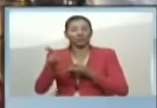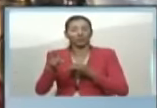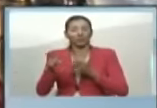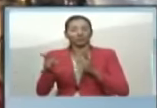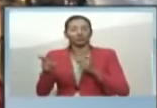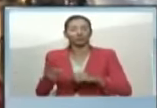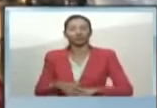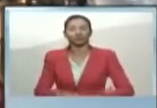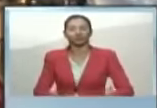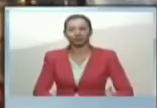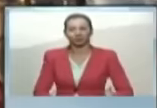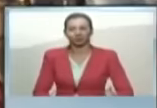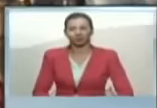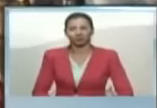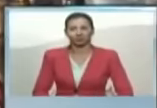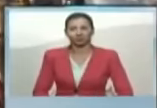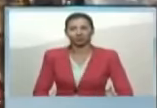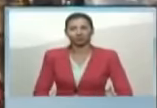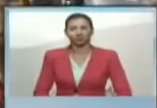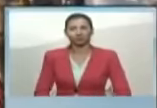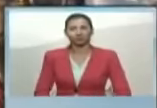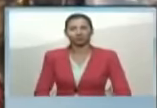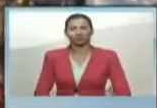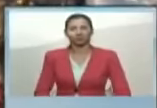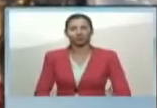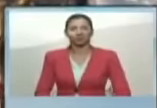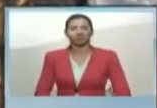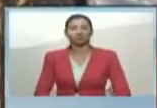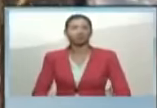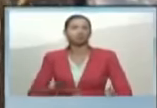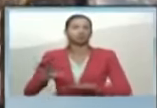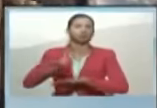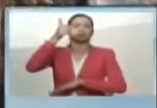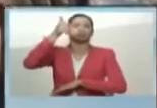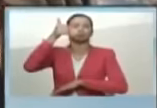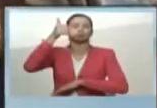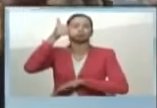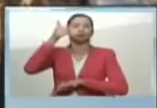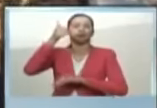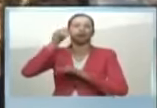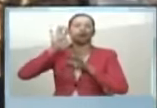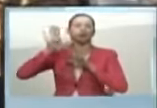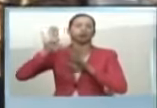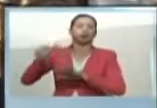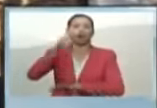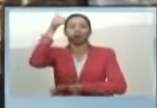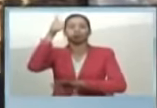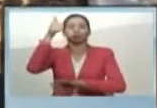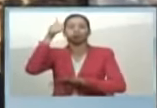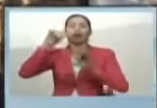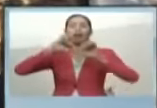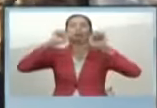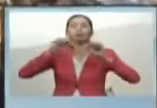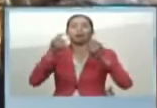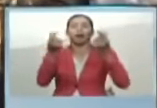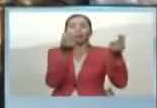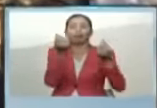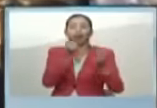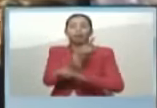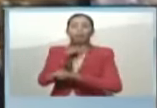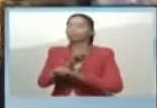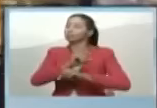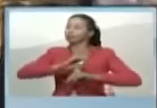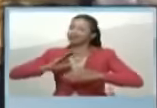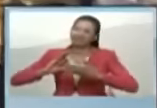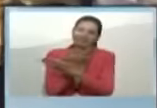con la cultura hegemónica capitalista podremos ser capaces de